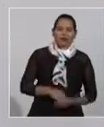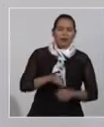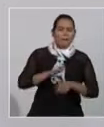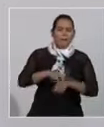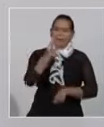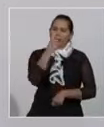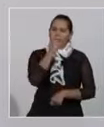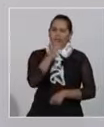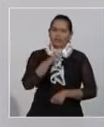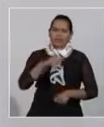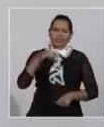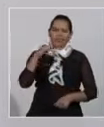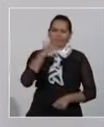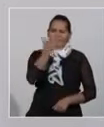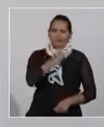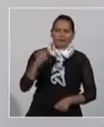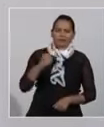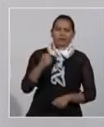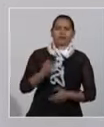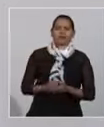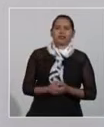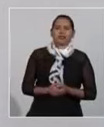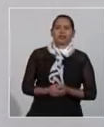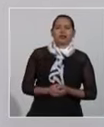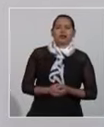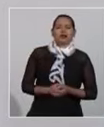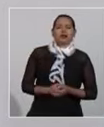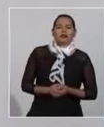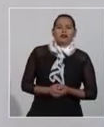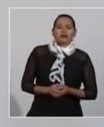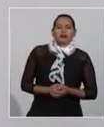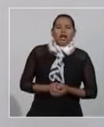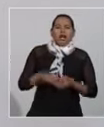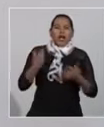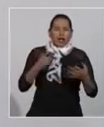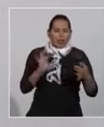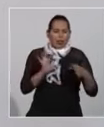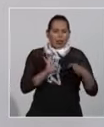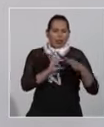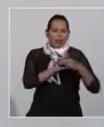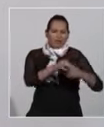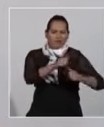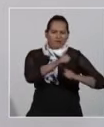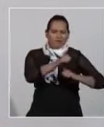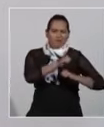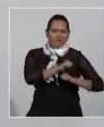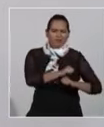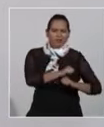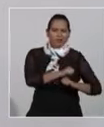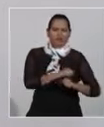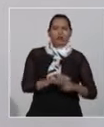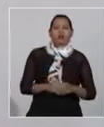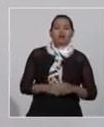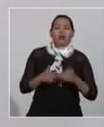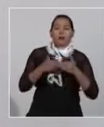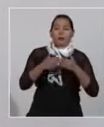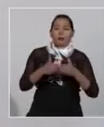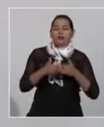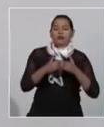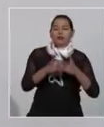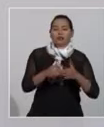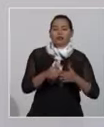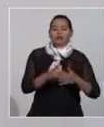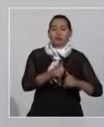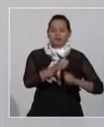en número suficiente. Una adecuada colaboración con el Ejército y la Marina, que son instituciones muy respetadas por todos